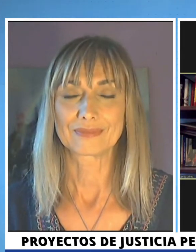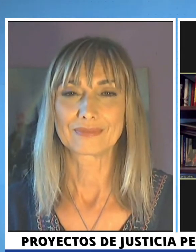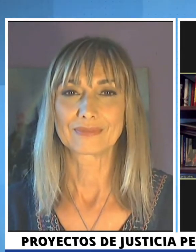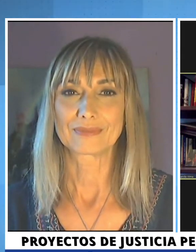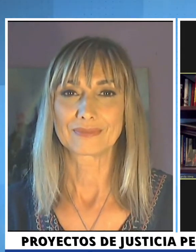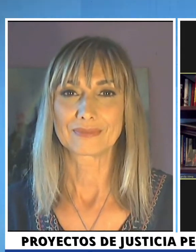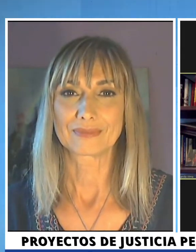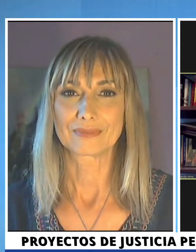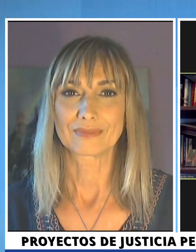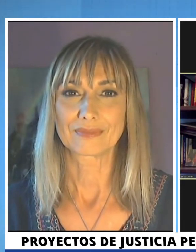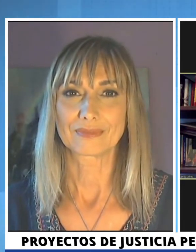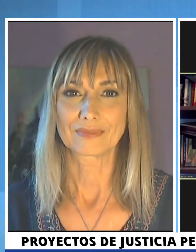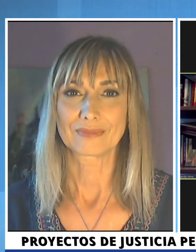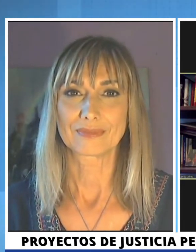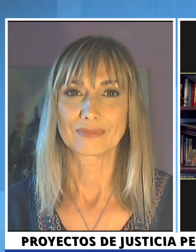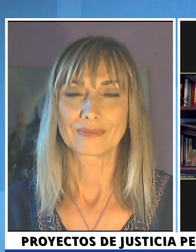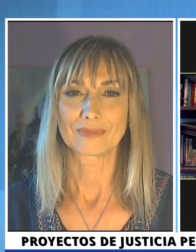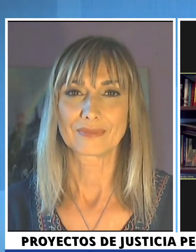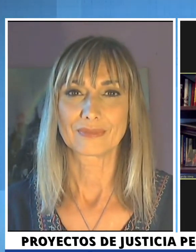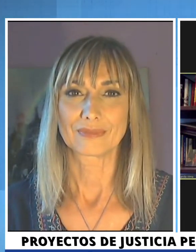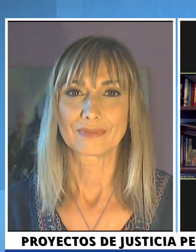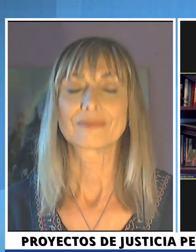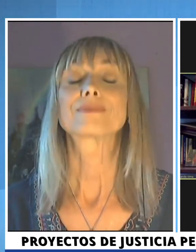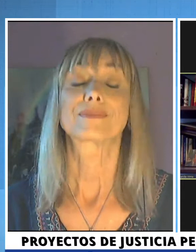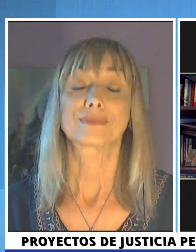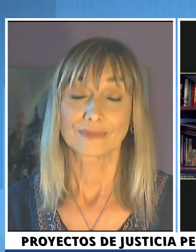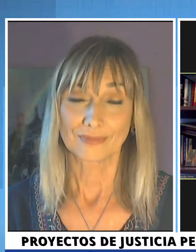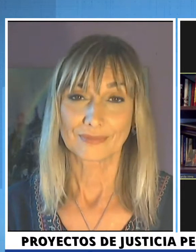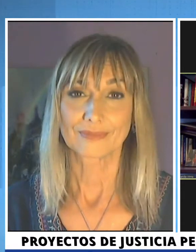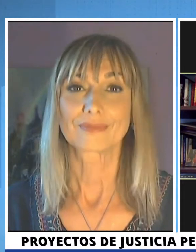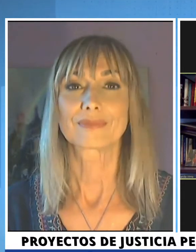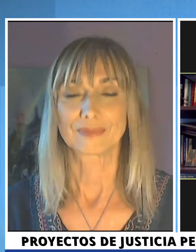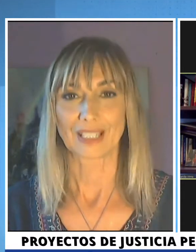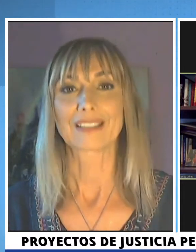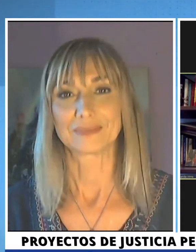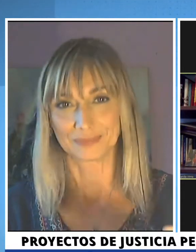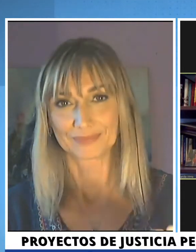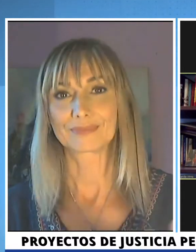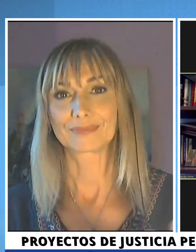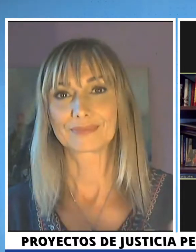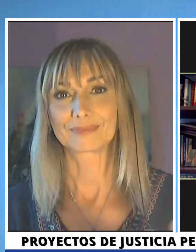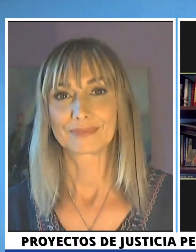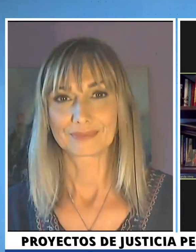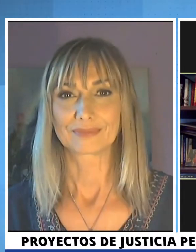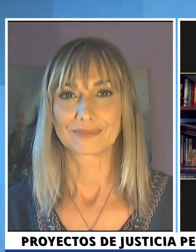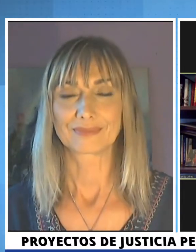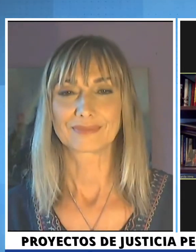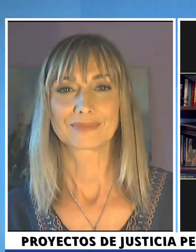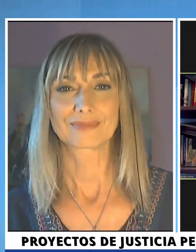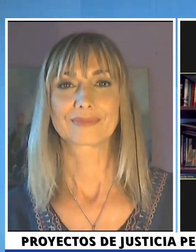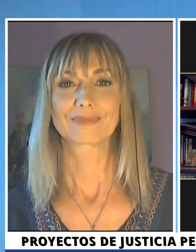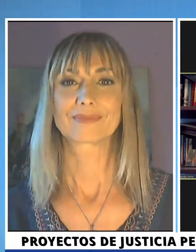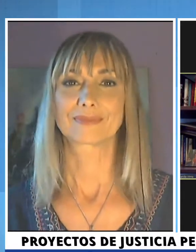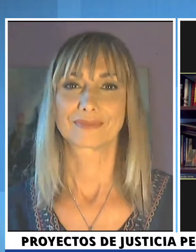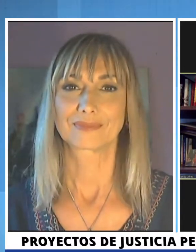también es cómo usar los recursos que ya existen y ponerlos en función, por ejemplo, de las nuevas necesidades, ¿no? Que el territorio,